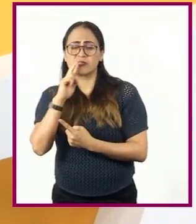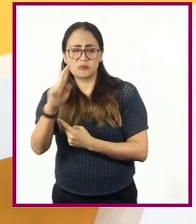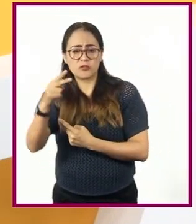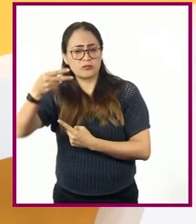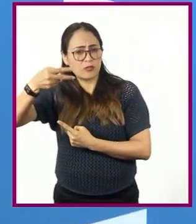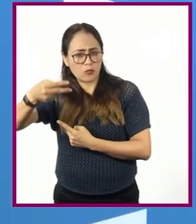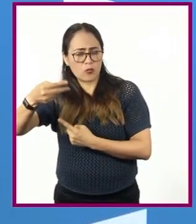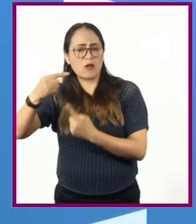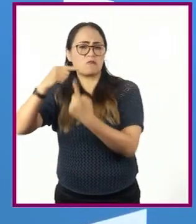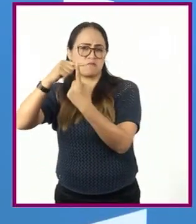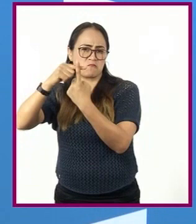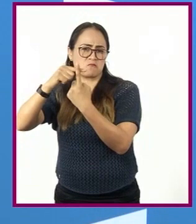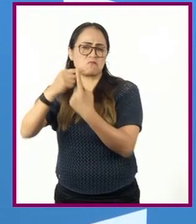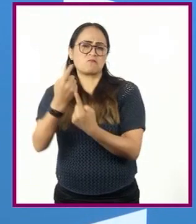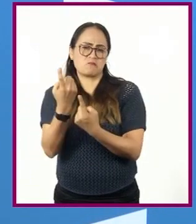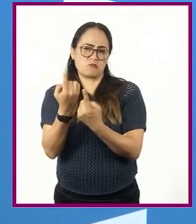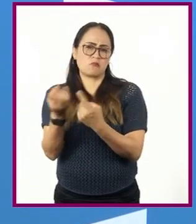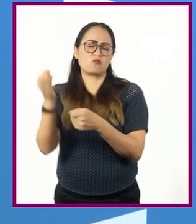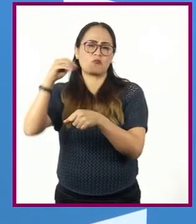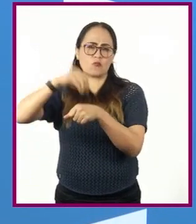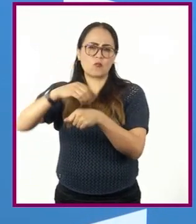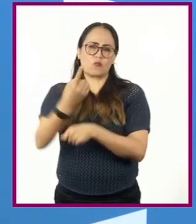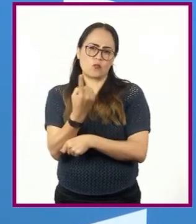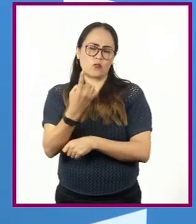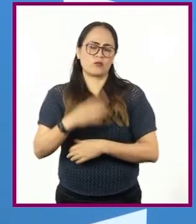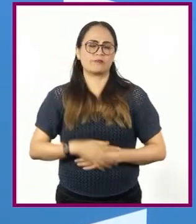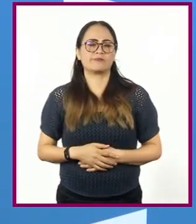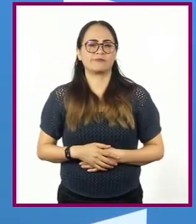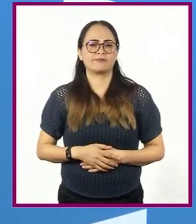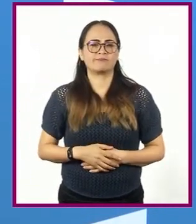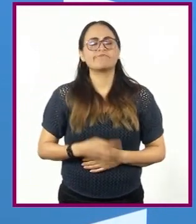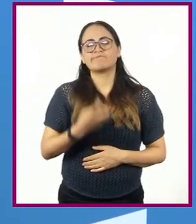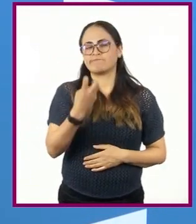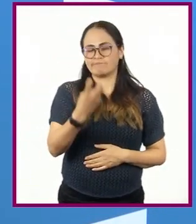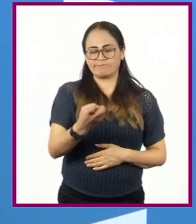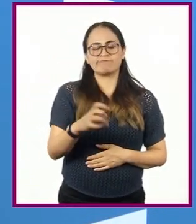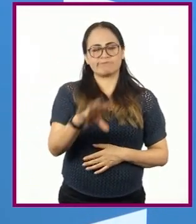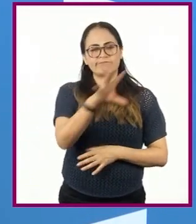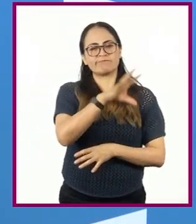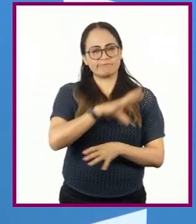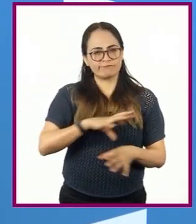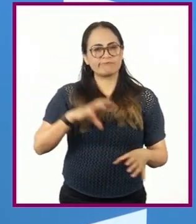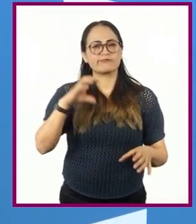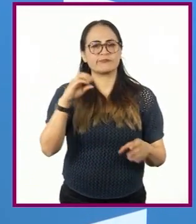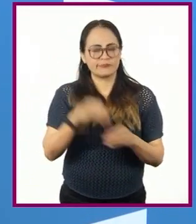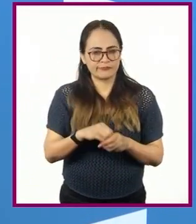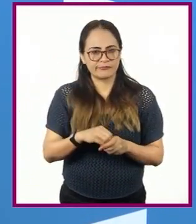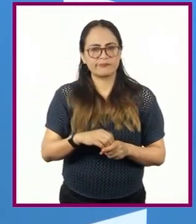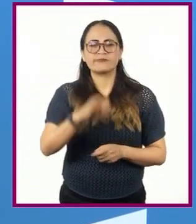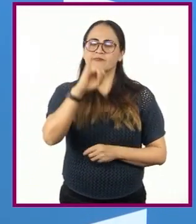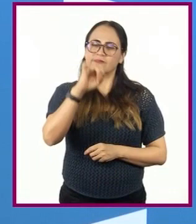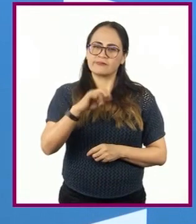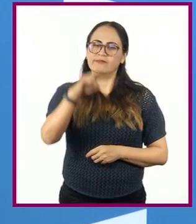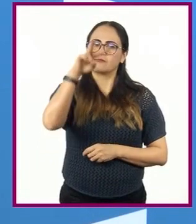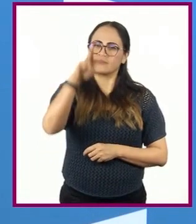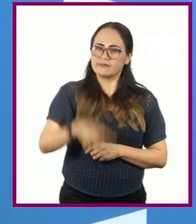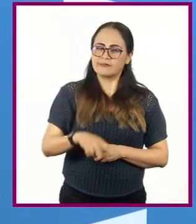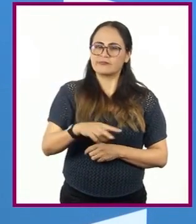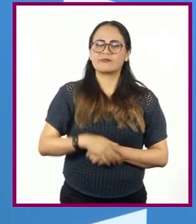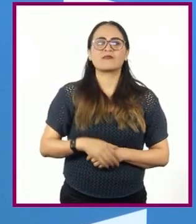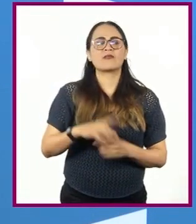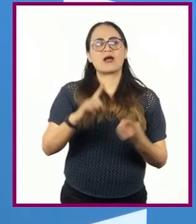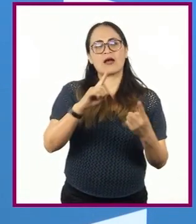1. Con lo anterior hemos realizado una generalización que es verdadera en los casos donde el